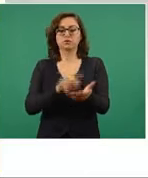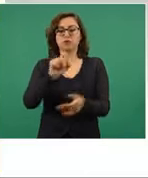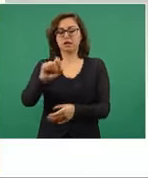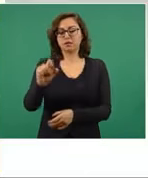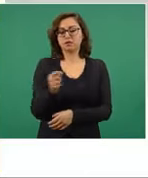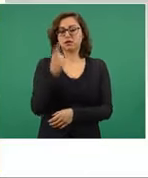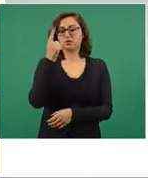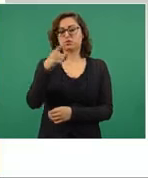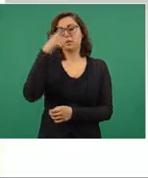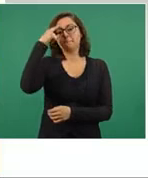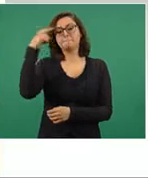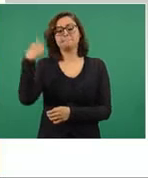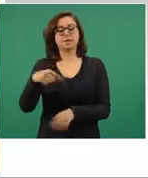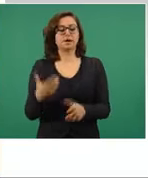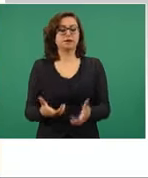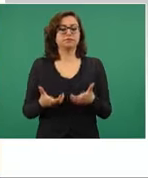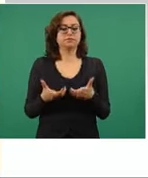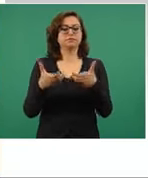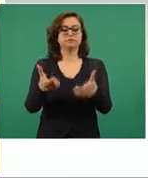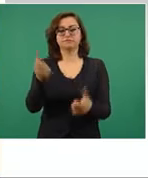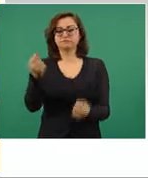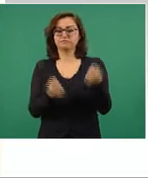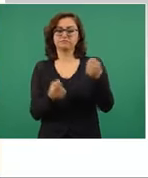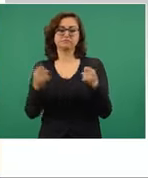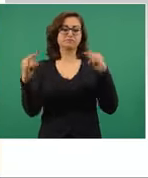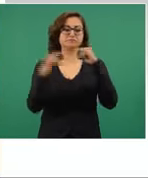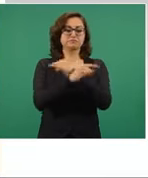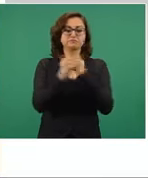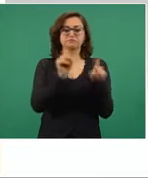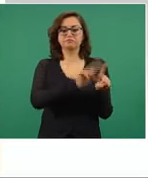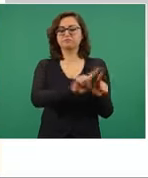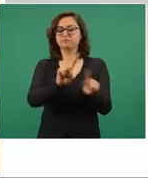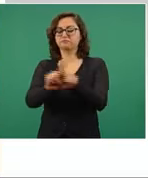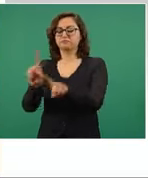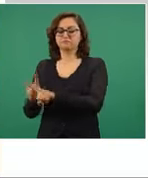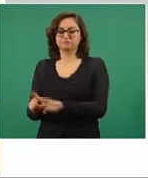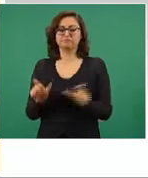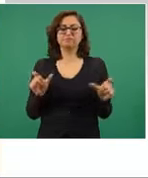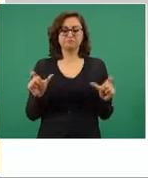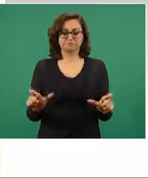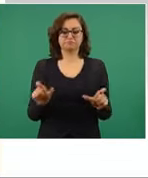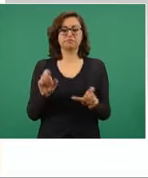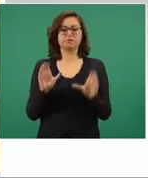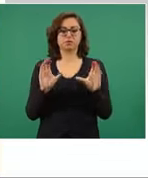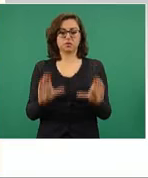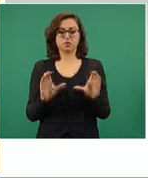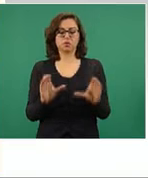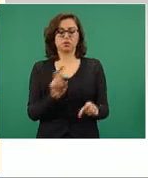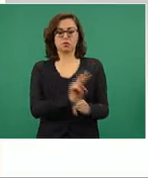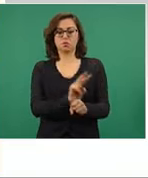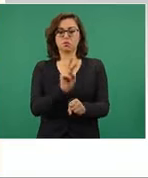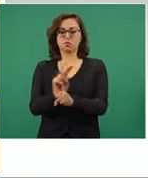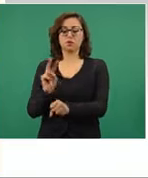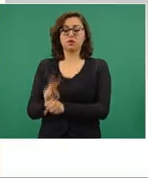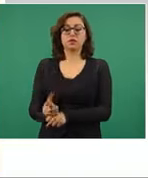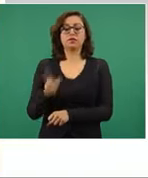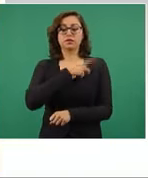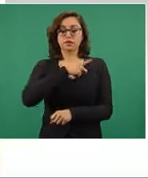las principales vías federales de comunicación, recordando que